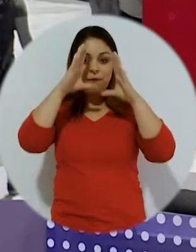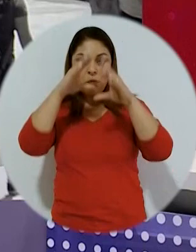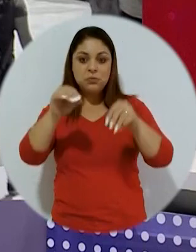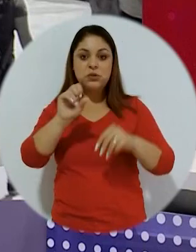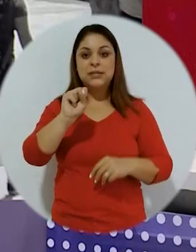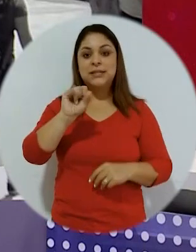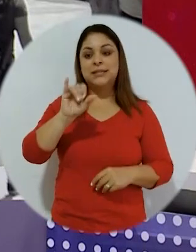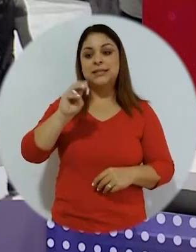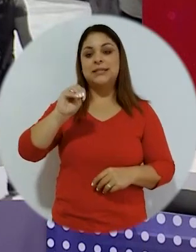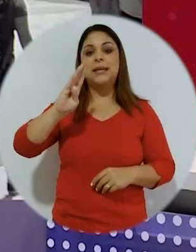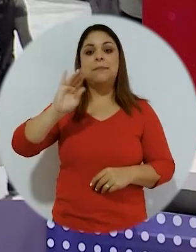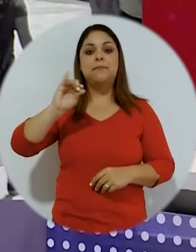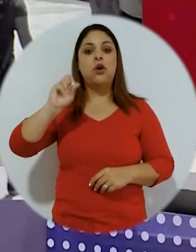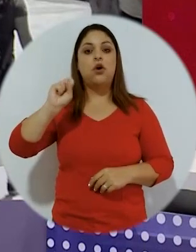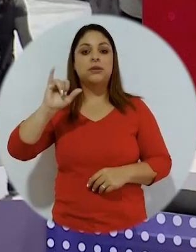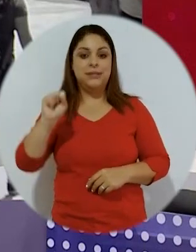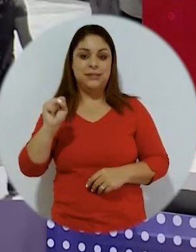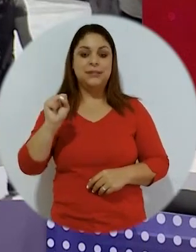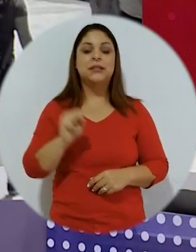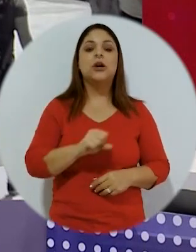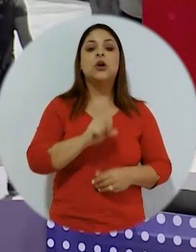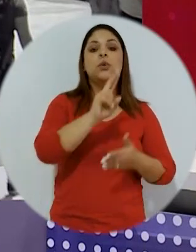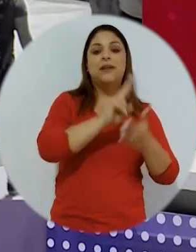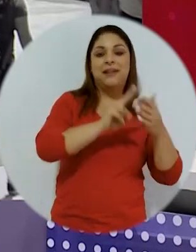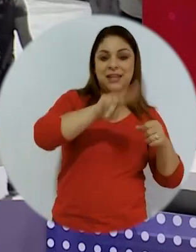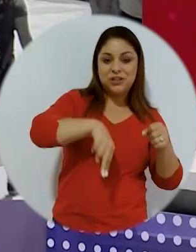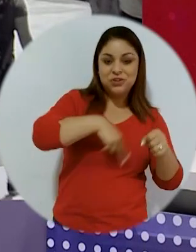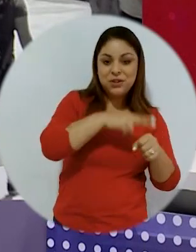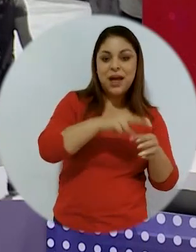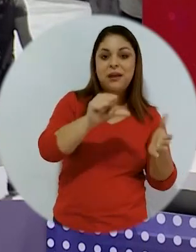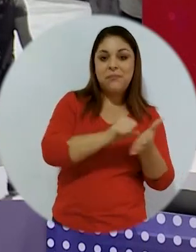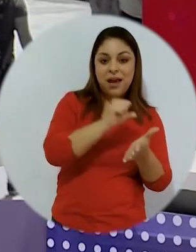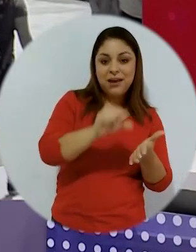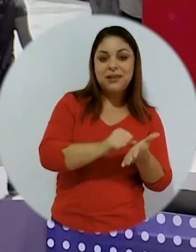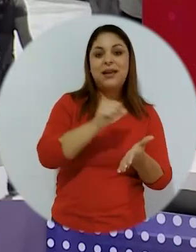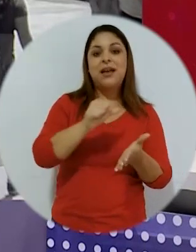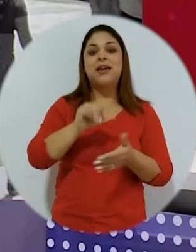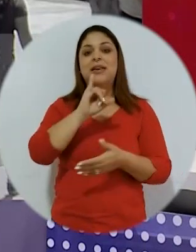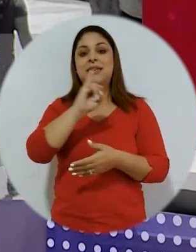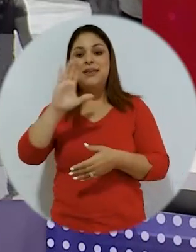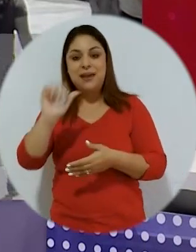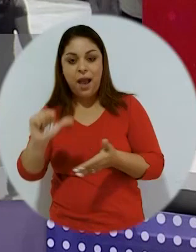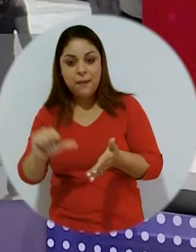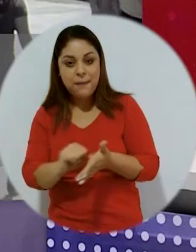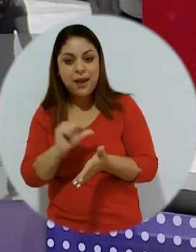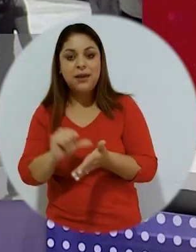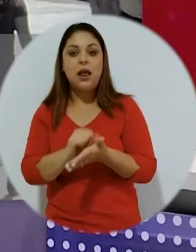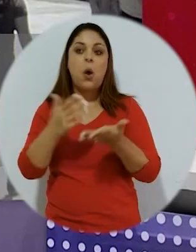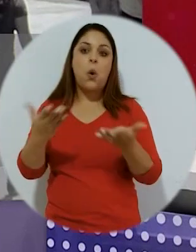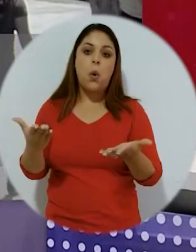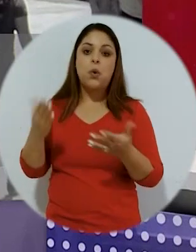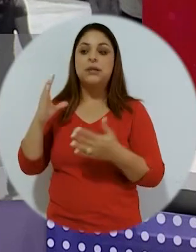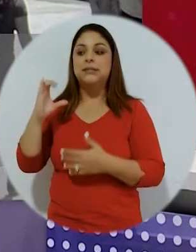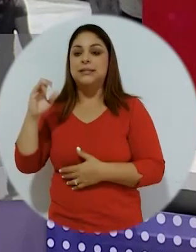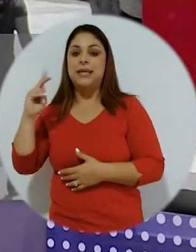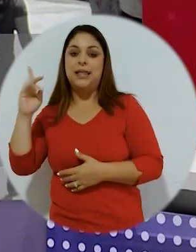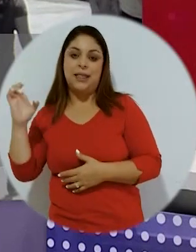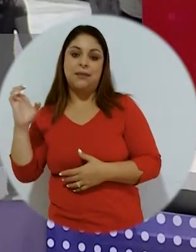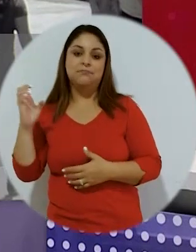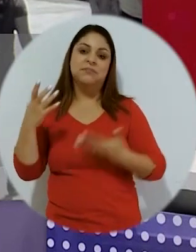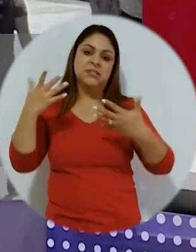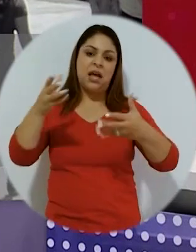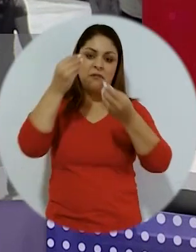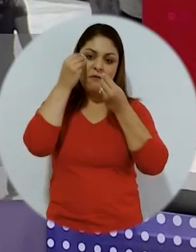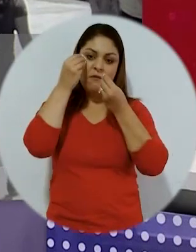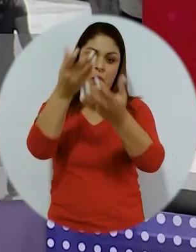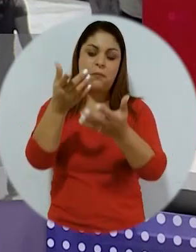sobre Simbiosis en las páginas web de la UNA, del ICA, del CINDE, en las redes sociales pueden buscar Simbiosis o pueden buscarlo a